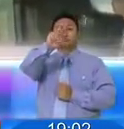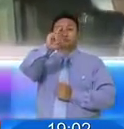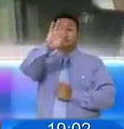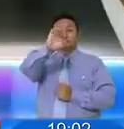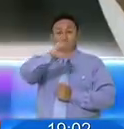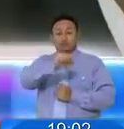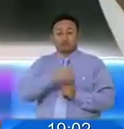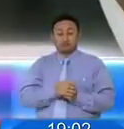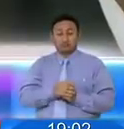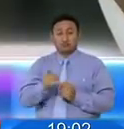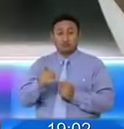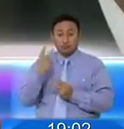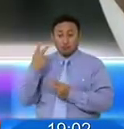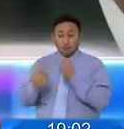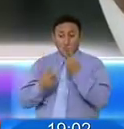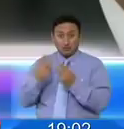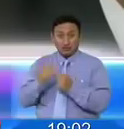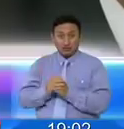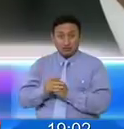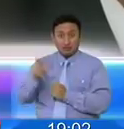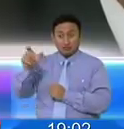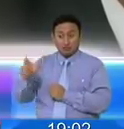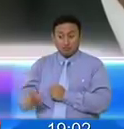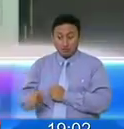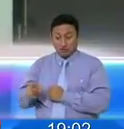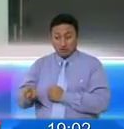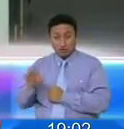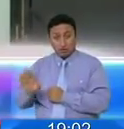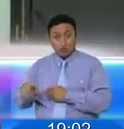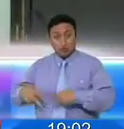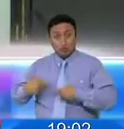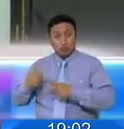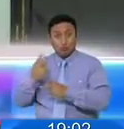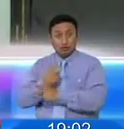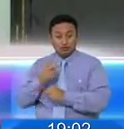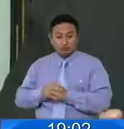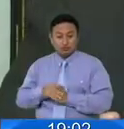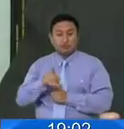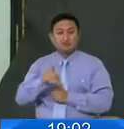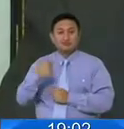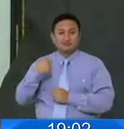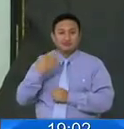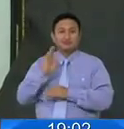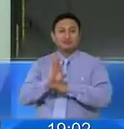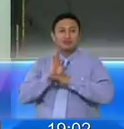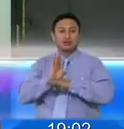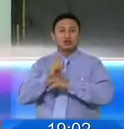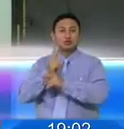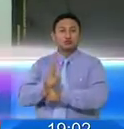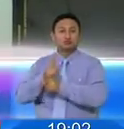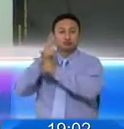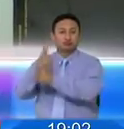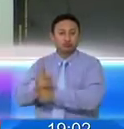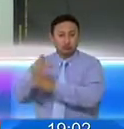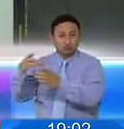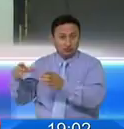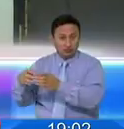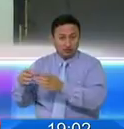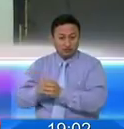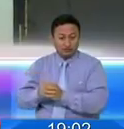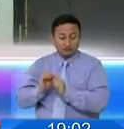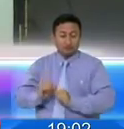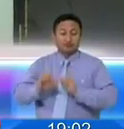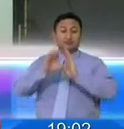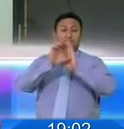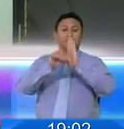en peligro a quien consta en un programa especial. Cuando usted tiene un testigo protegido, tiene que estar, según el Código